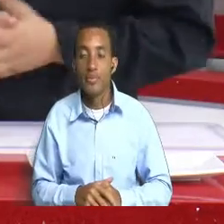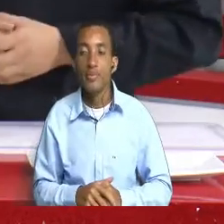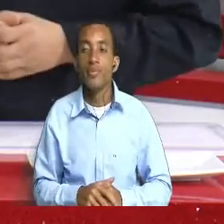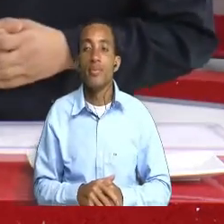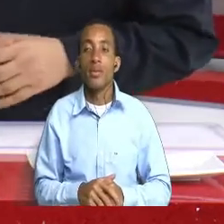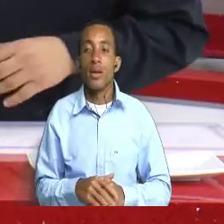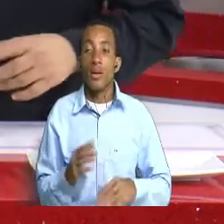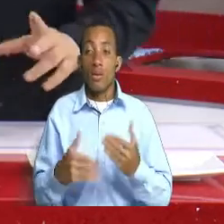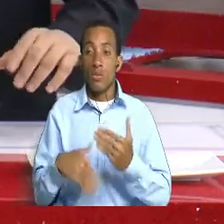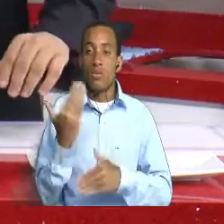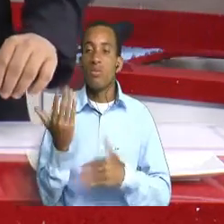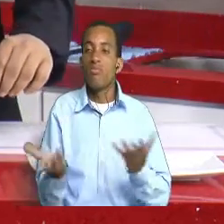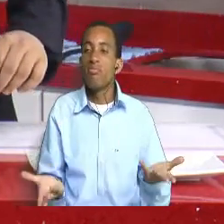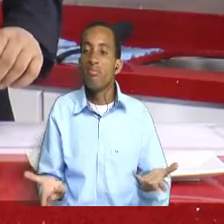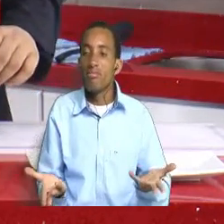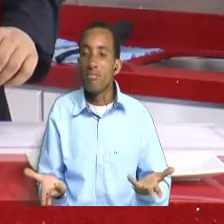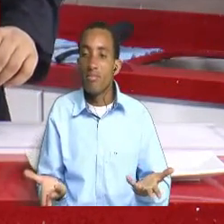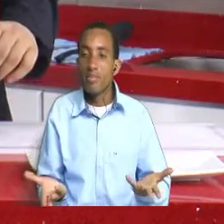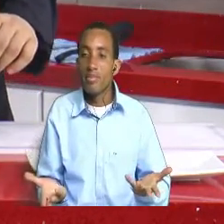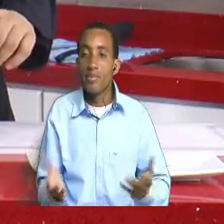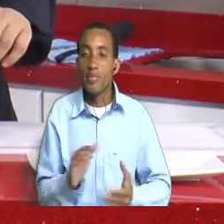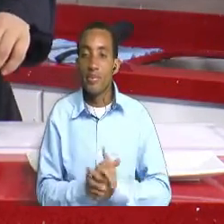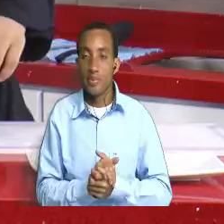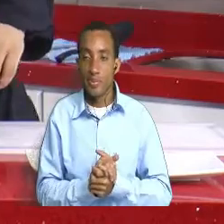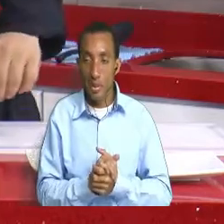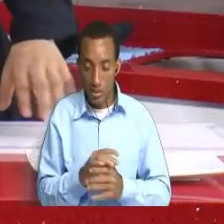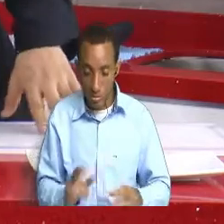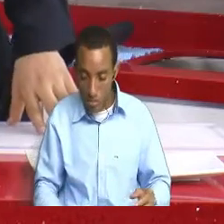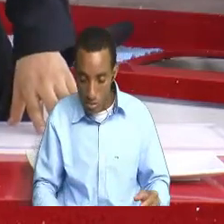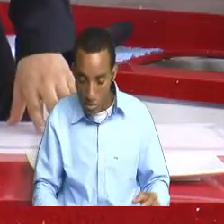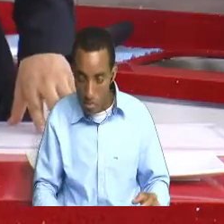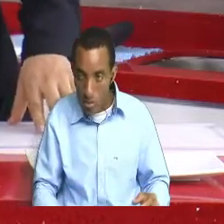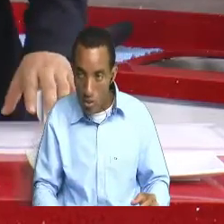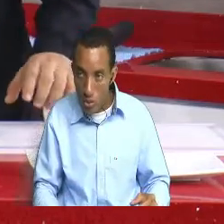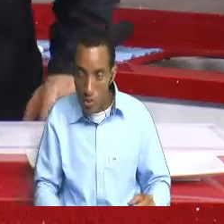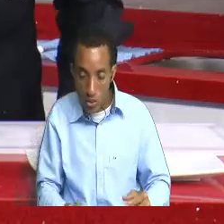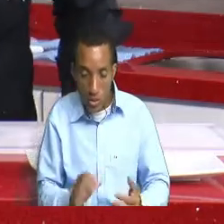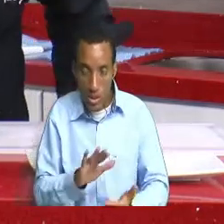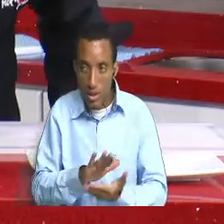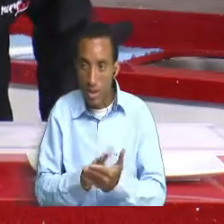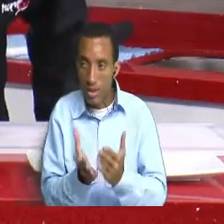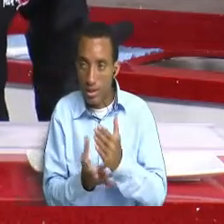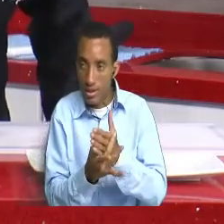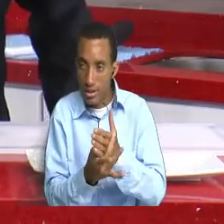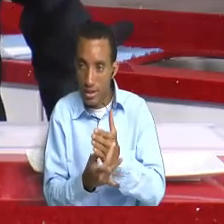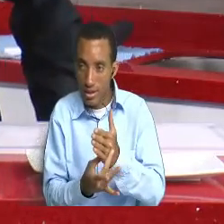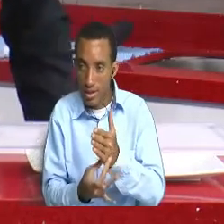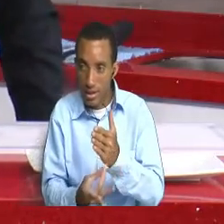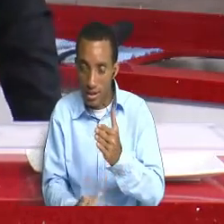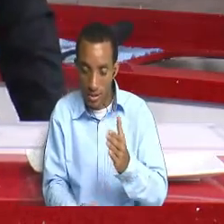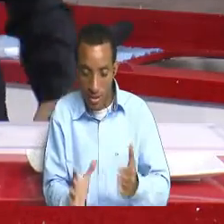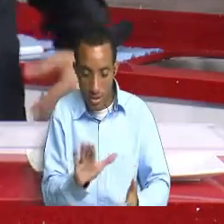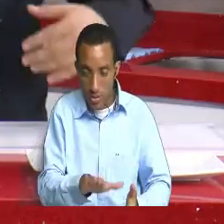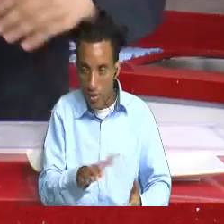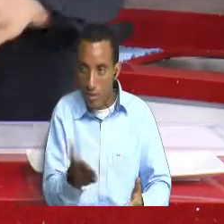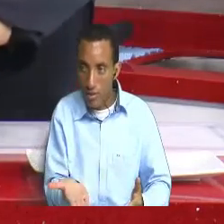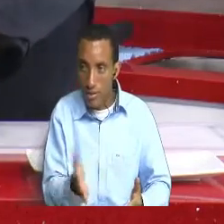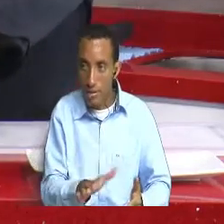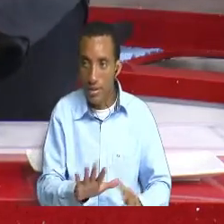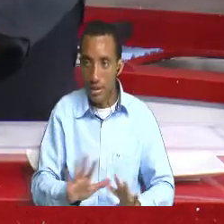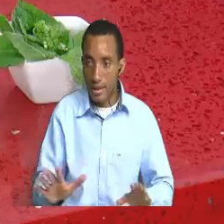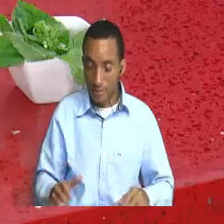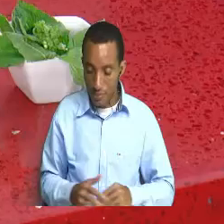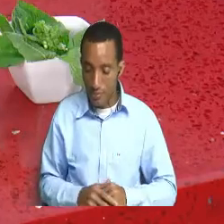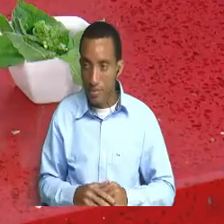comencemos con que vamos a comenzar vamos a comenzar encendiendo nuestro aceite ok y esto ya nuestro aceite está encendido